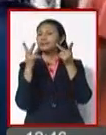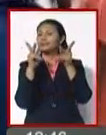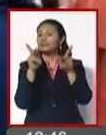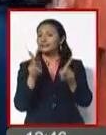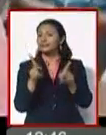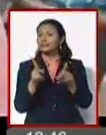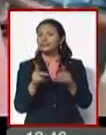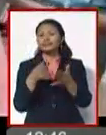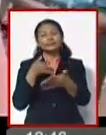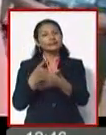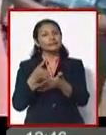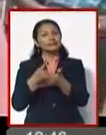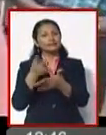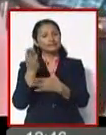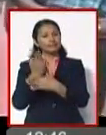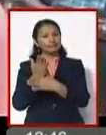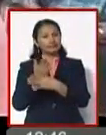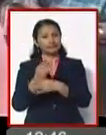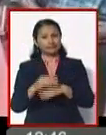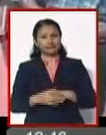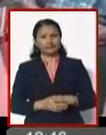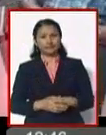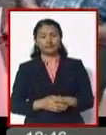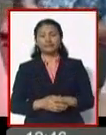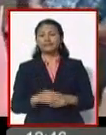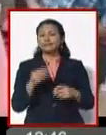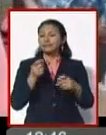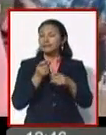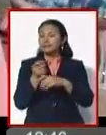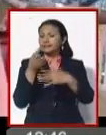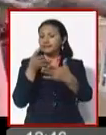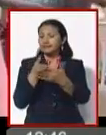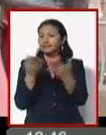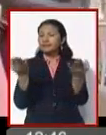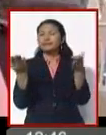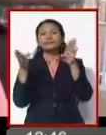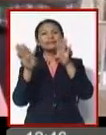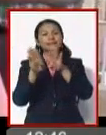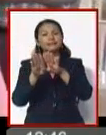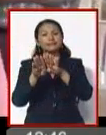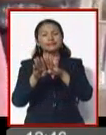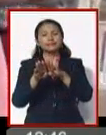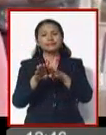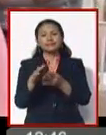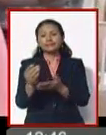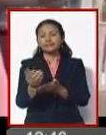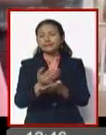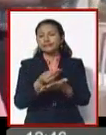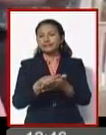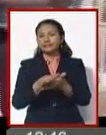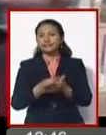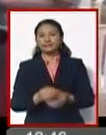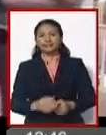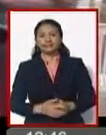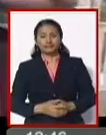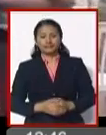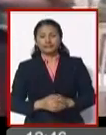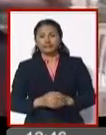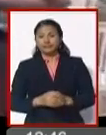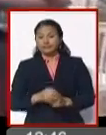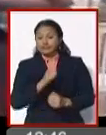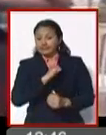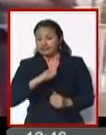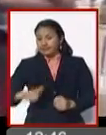está interrumpiendo este trabajo de Estado? Porque es un perjuicio al Estado, están cerrando el área de recaudaciones. Para el burgomaestre camireño,